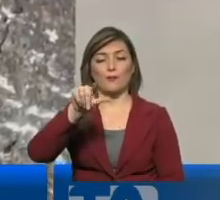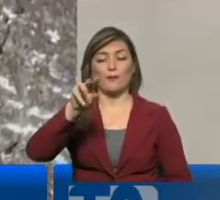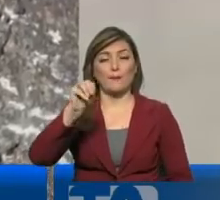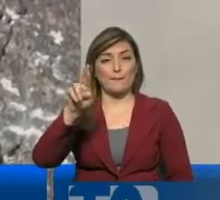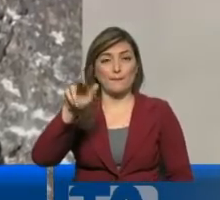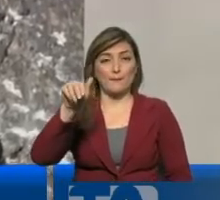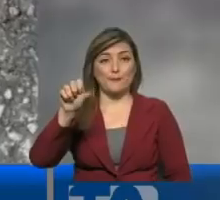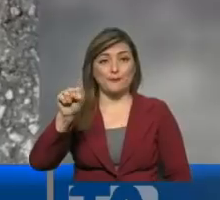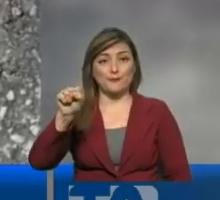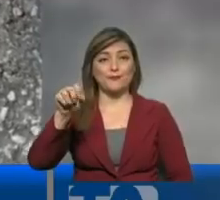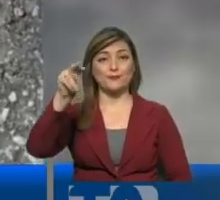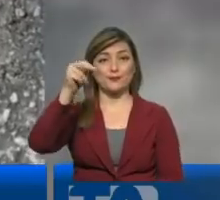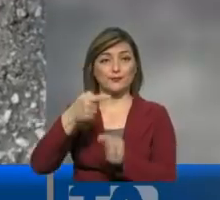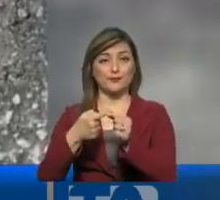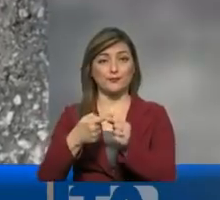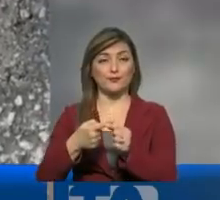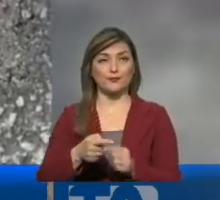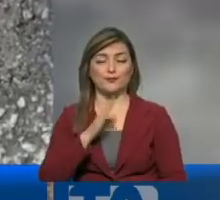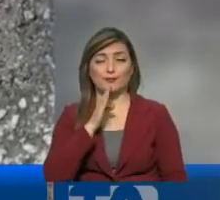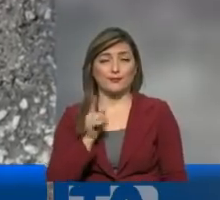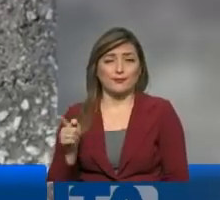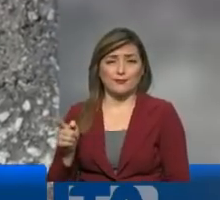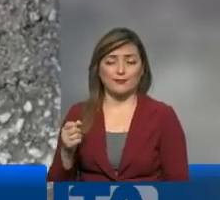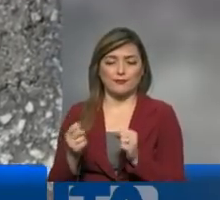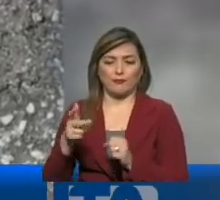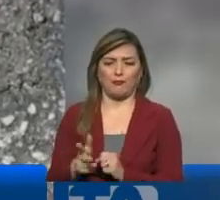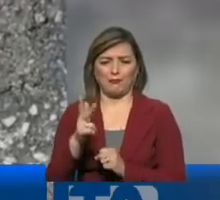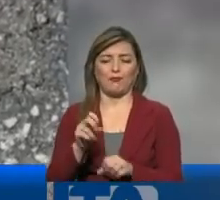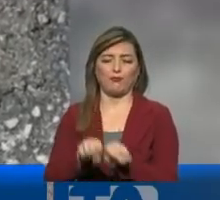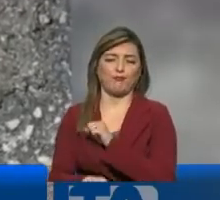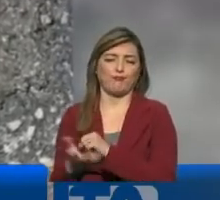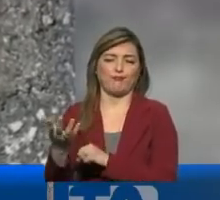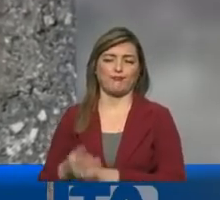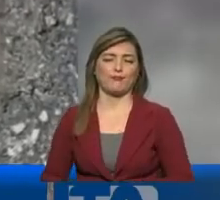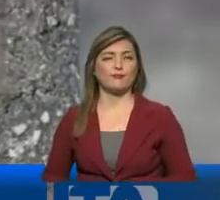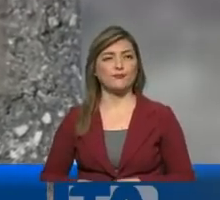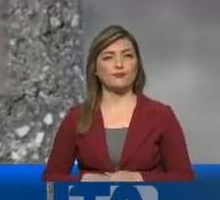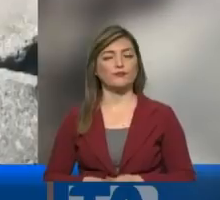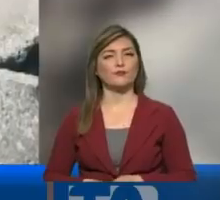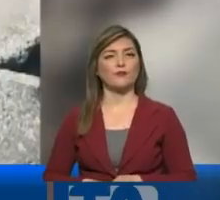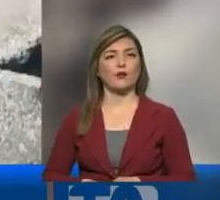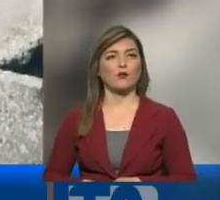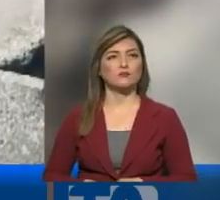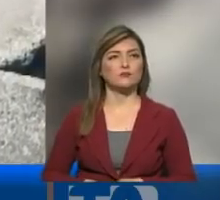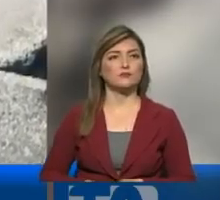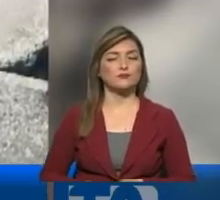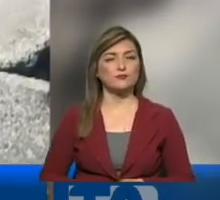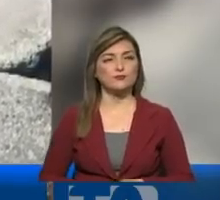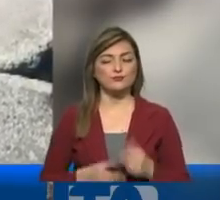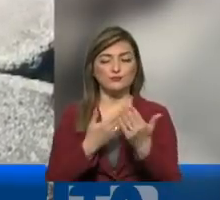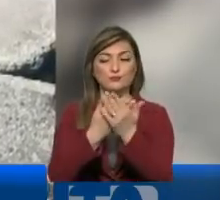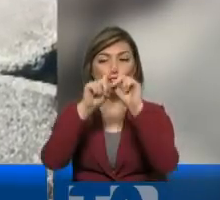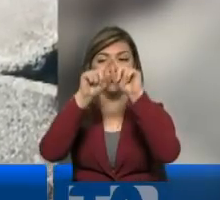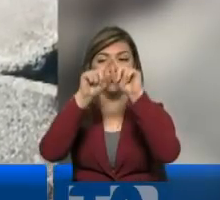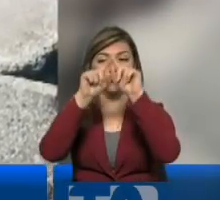Nodroños en el norte de Quito aseguran que es común que vehículos sufran desperfectos a causa de los innumerables baches que existen en la zona. Exigen a la